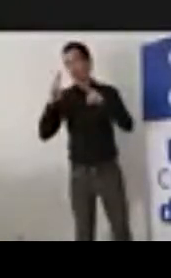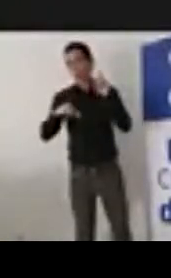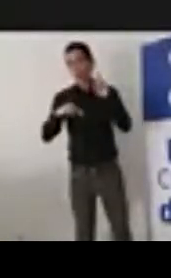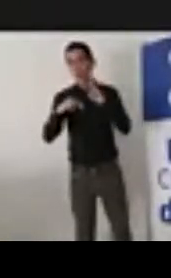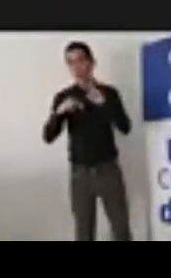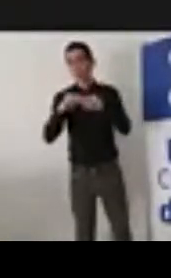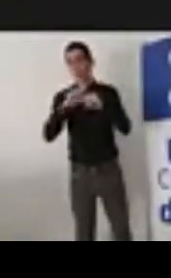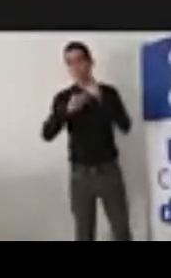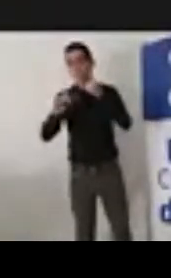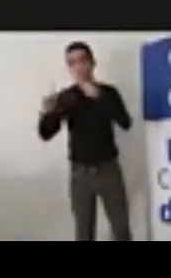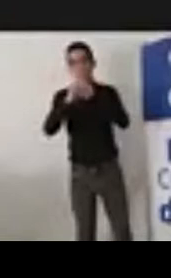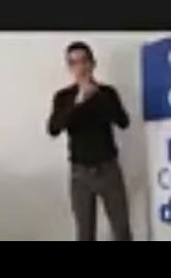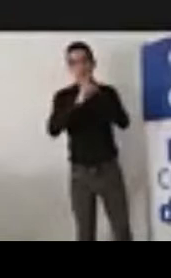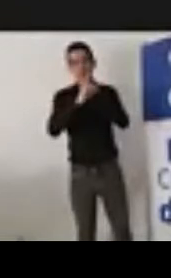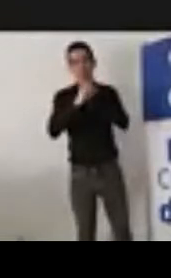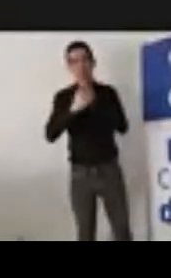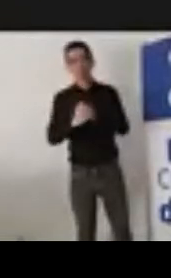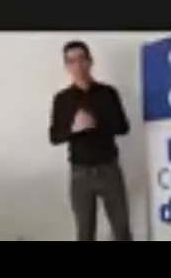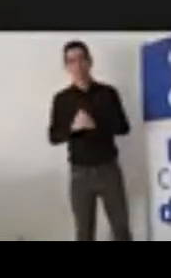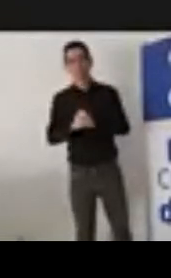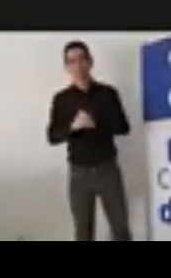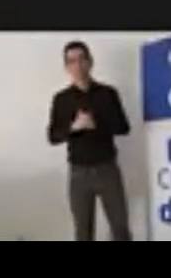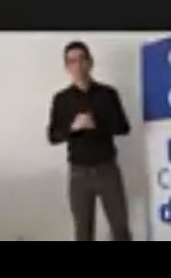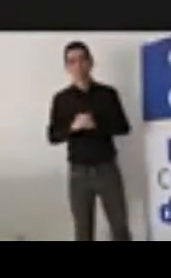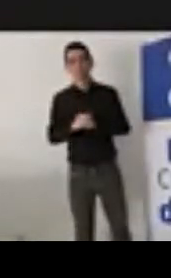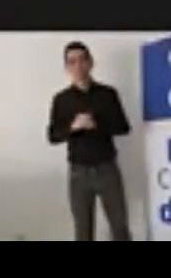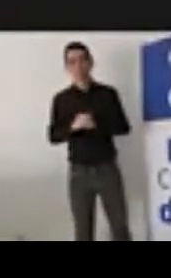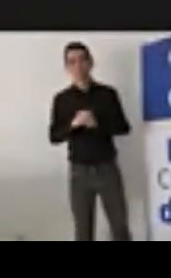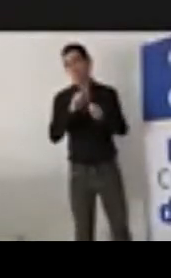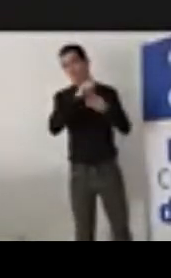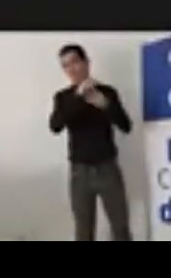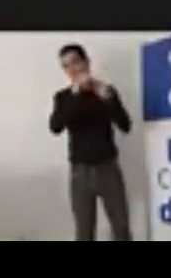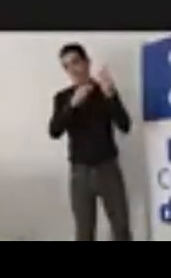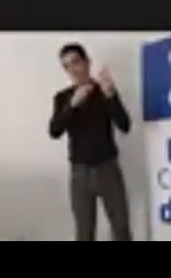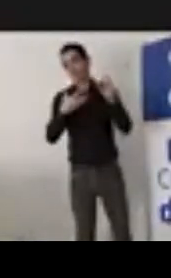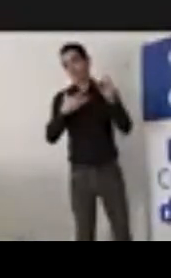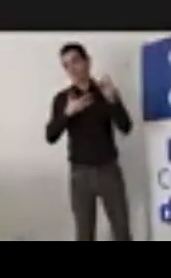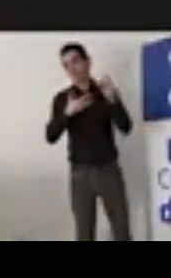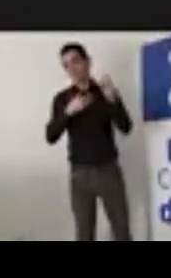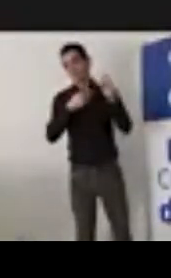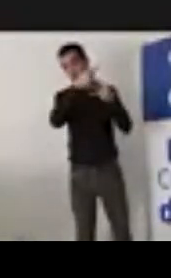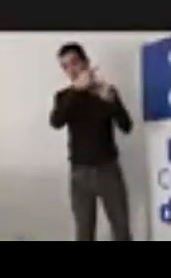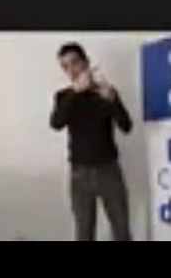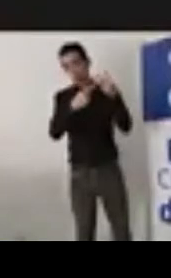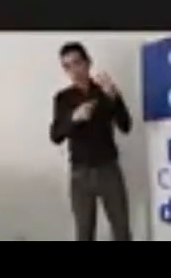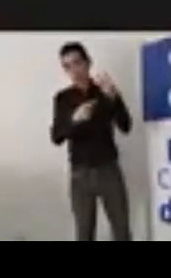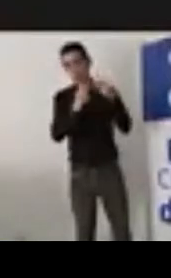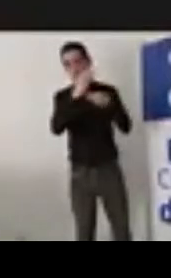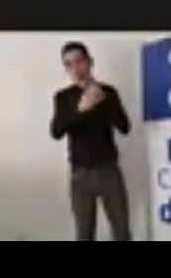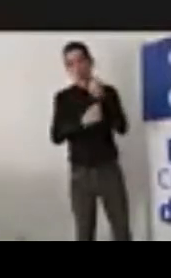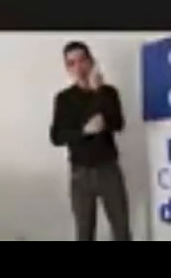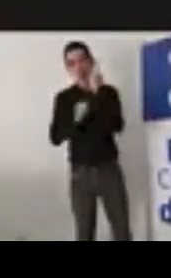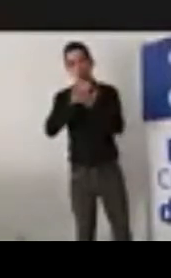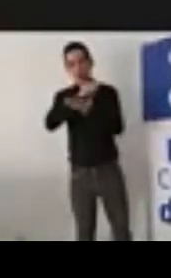nacional, que es un único consejo nacional de juventud. Pues con este cambio legal, es una ley que sacamos hace más o menos unos 7 años en